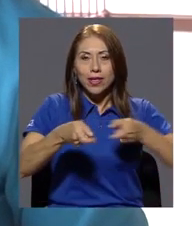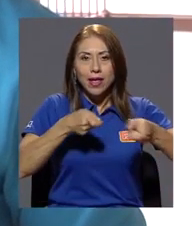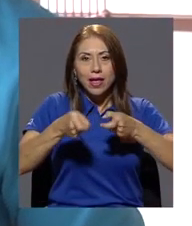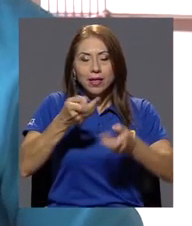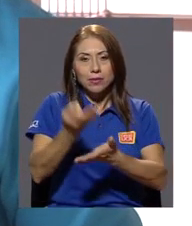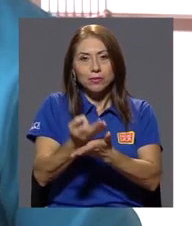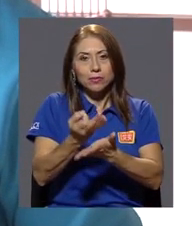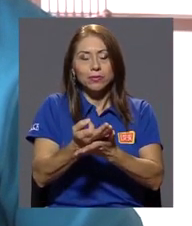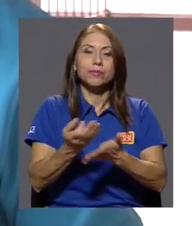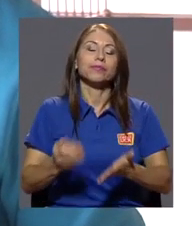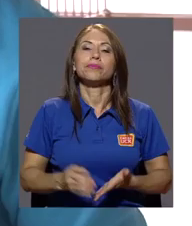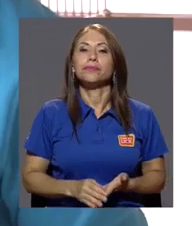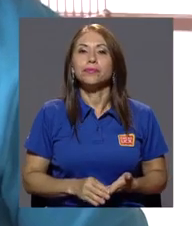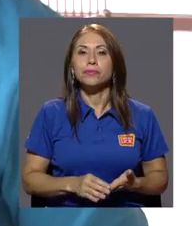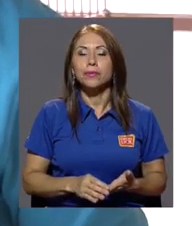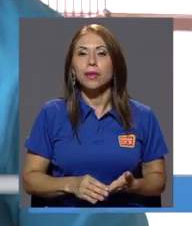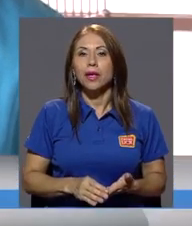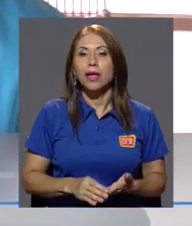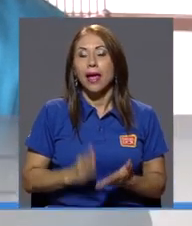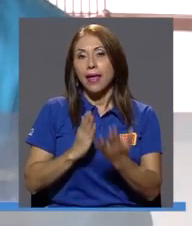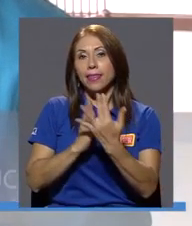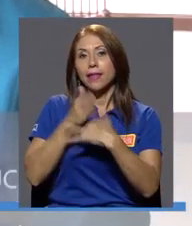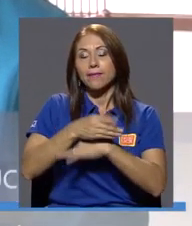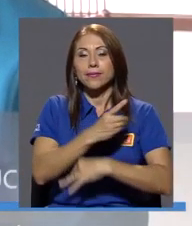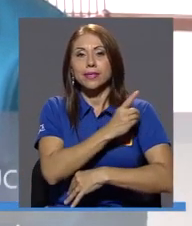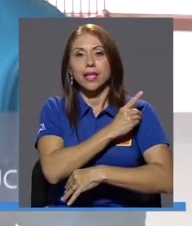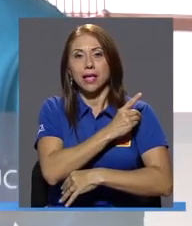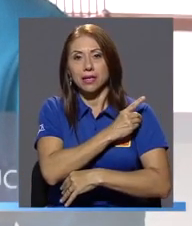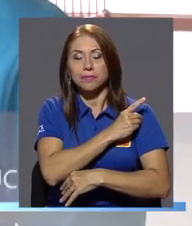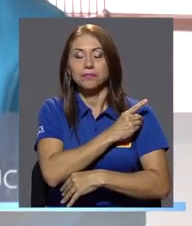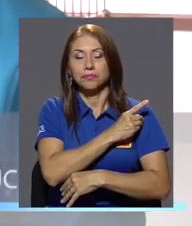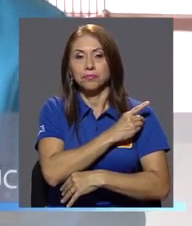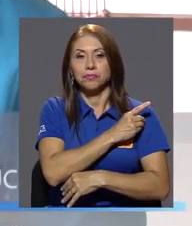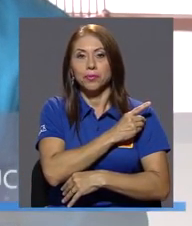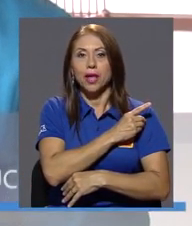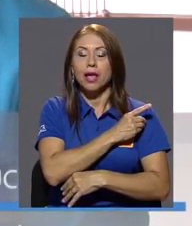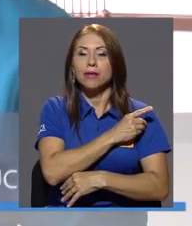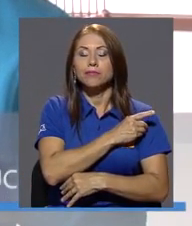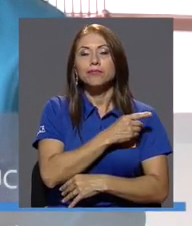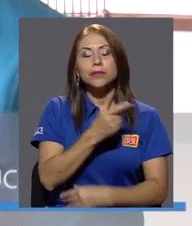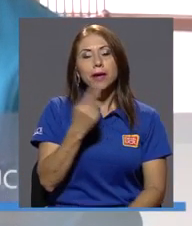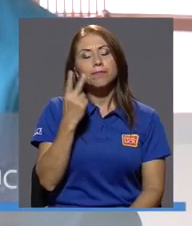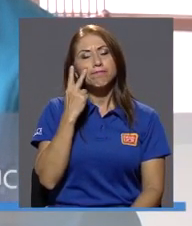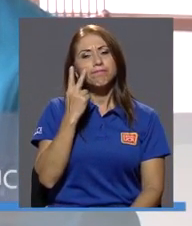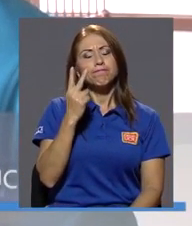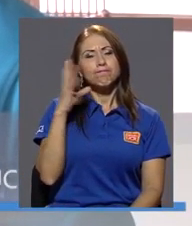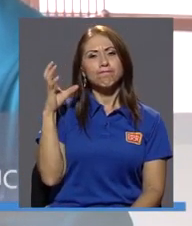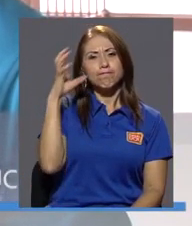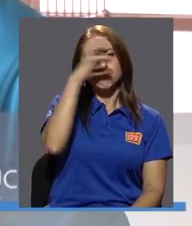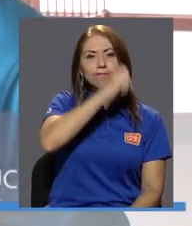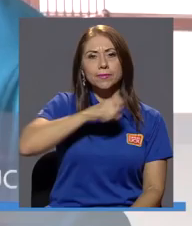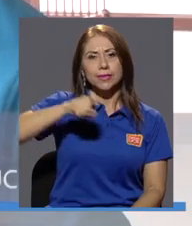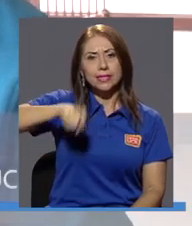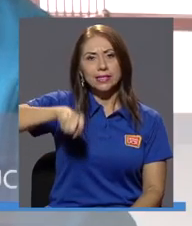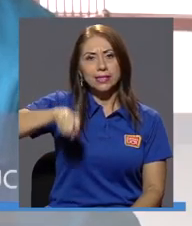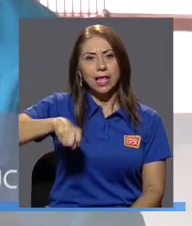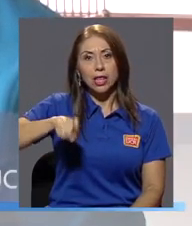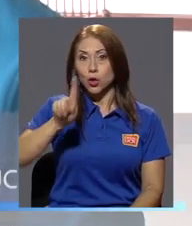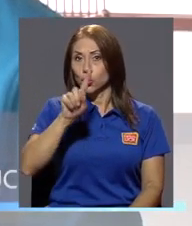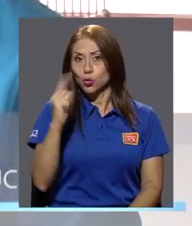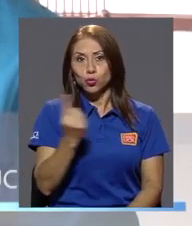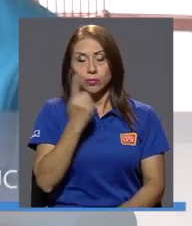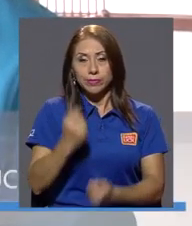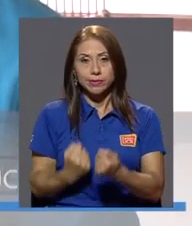Administración Financiera, por medio de la dirección, vio la necesidad de no solamente apoyar